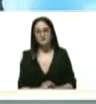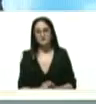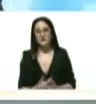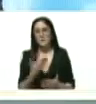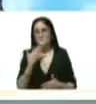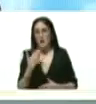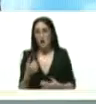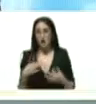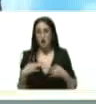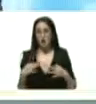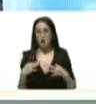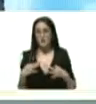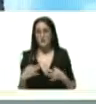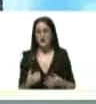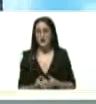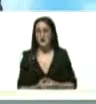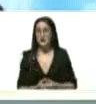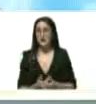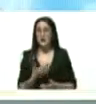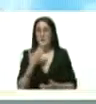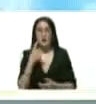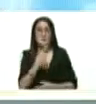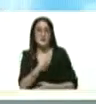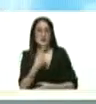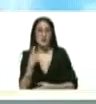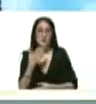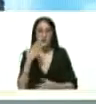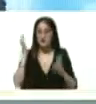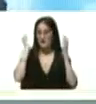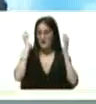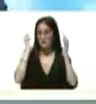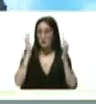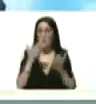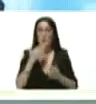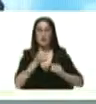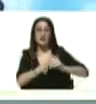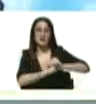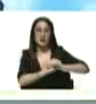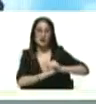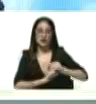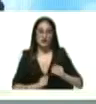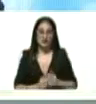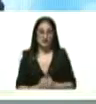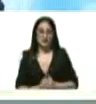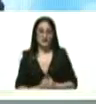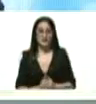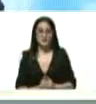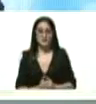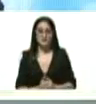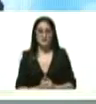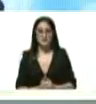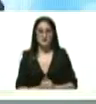ropa, lo mejor. Los mejores perfumes, mejor champú, mejor desodorante.